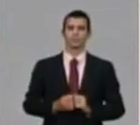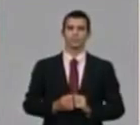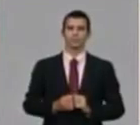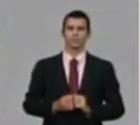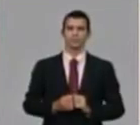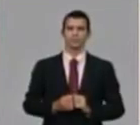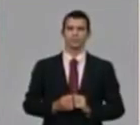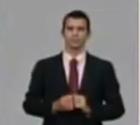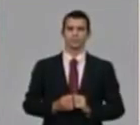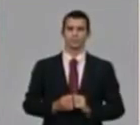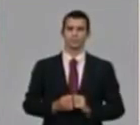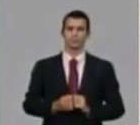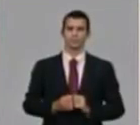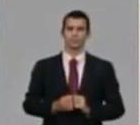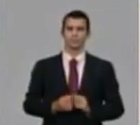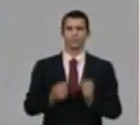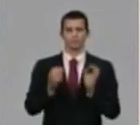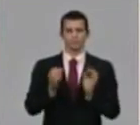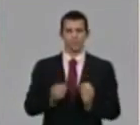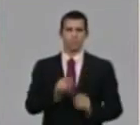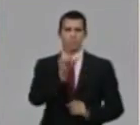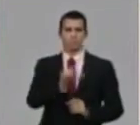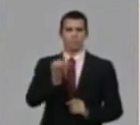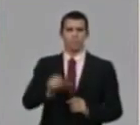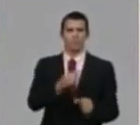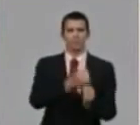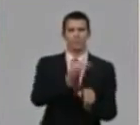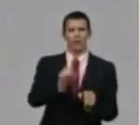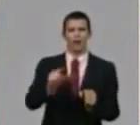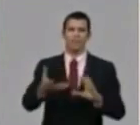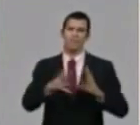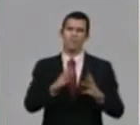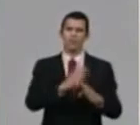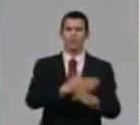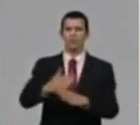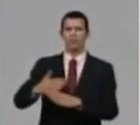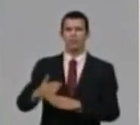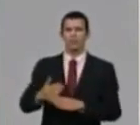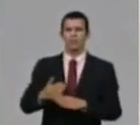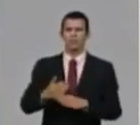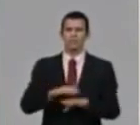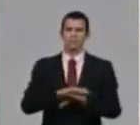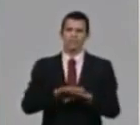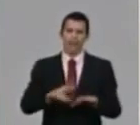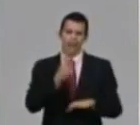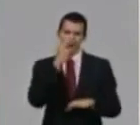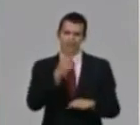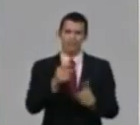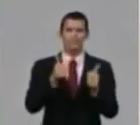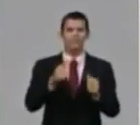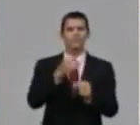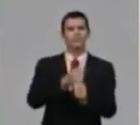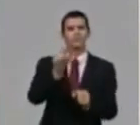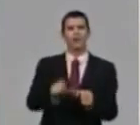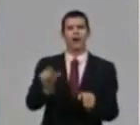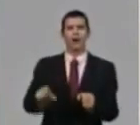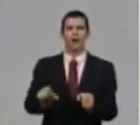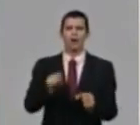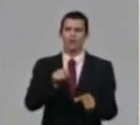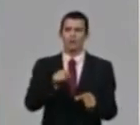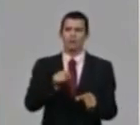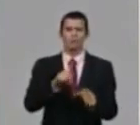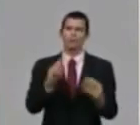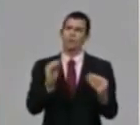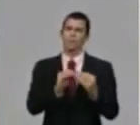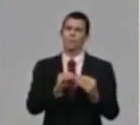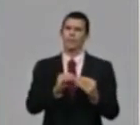pagando a los trabajadores interruptos o que están en algún tratamiento laboral, estas garantías no están sometidas al pago de la contribución a la seguridad social